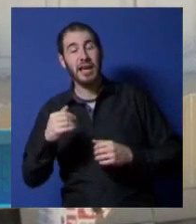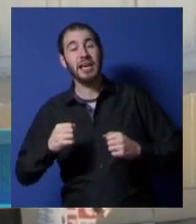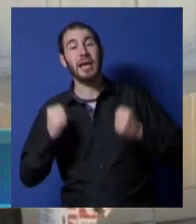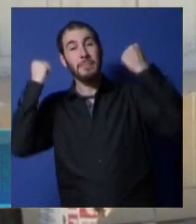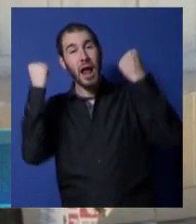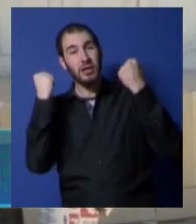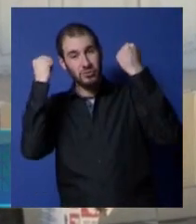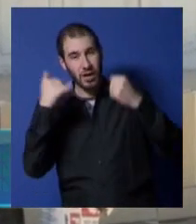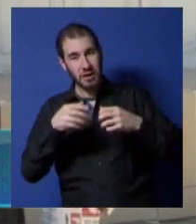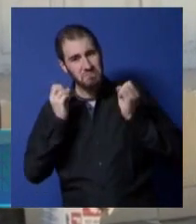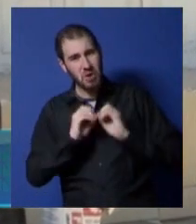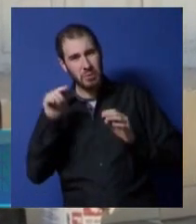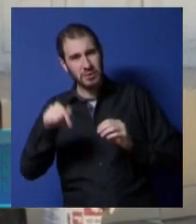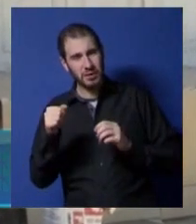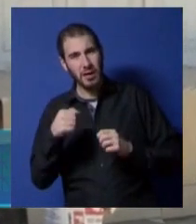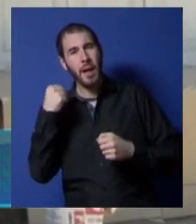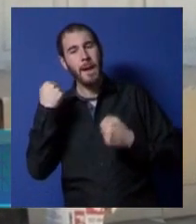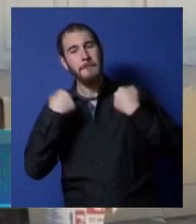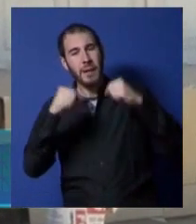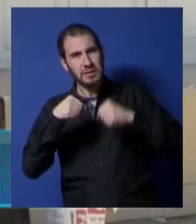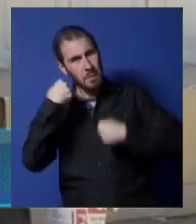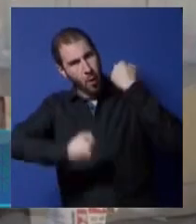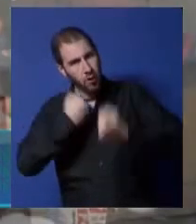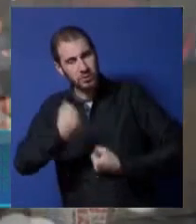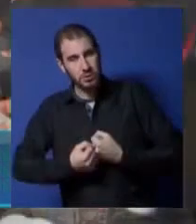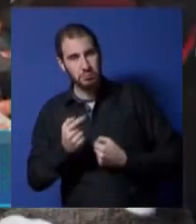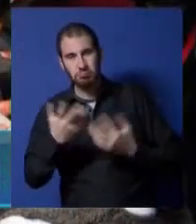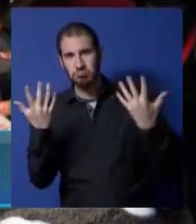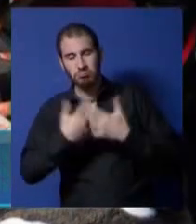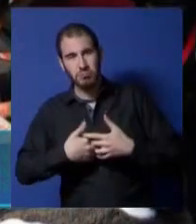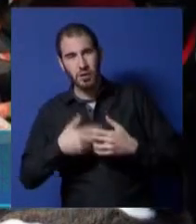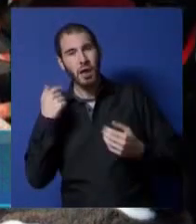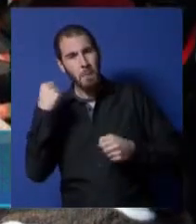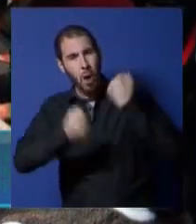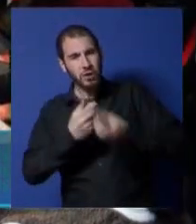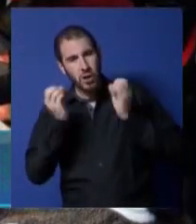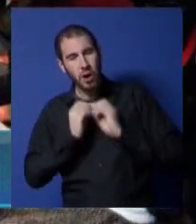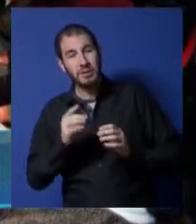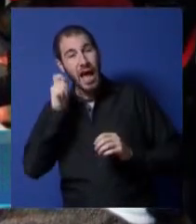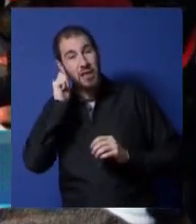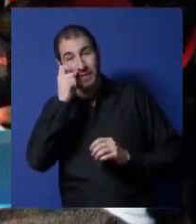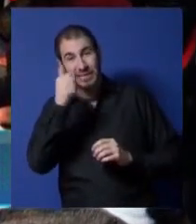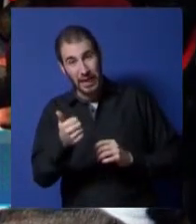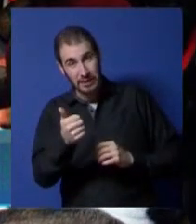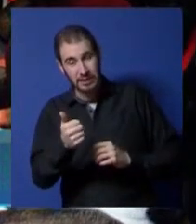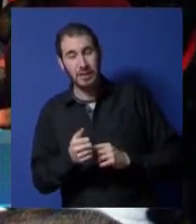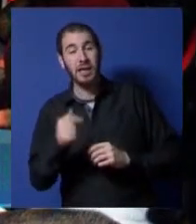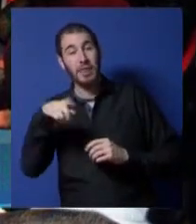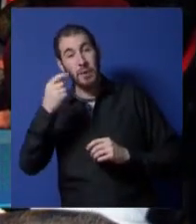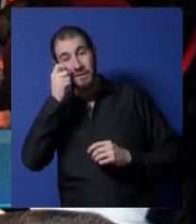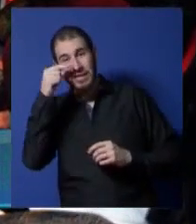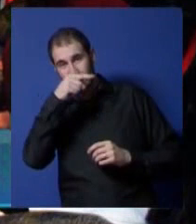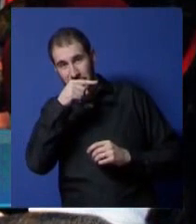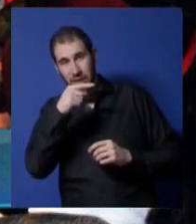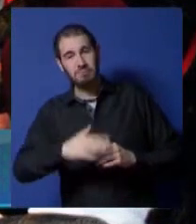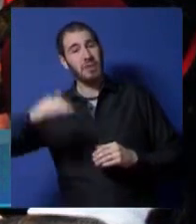gimnasio y empezó a hacer gimnasio y empezó a ver que practicaban boxeo. Uh-huh. Automáticamente empezó a practicar boxeo ya con 26 años. A los 27, un